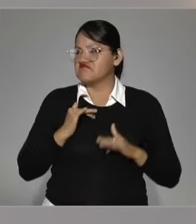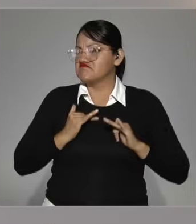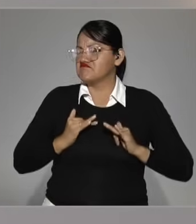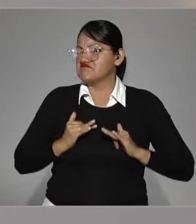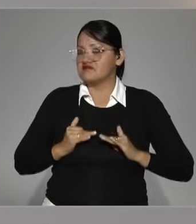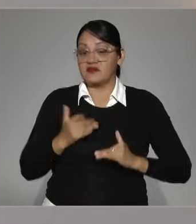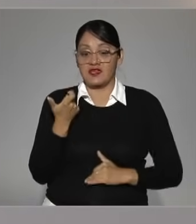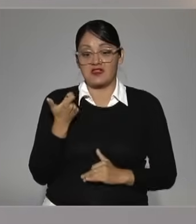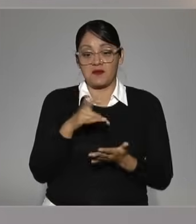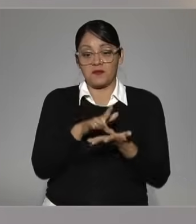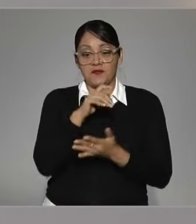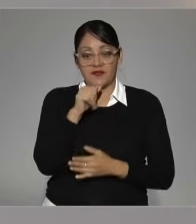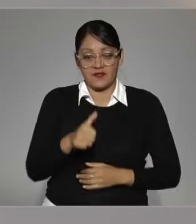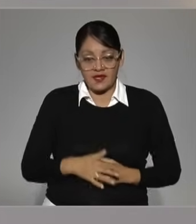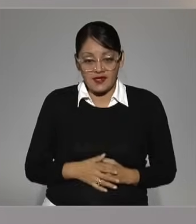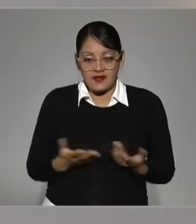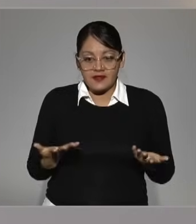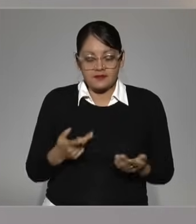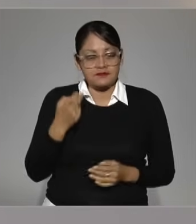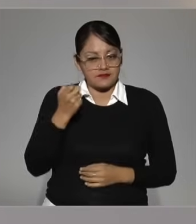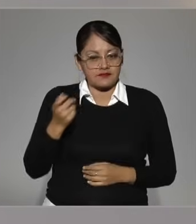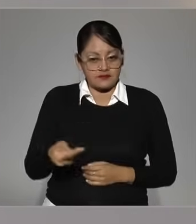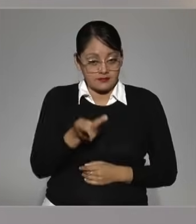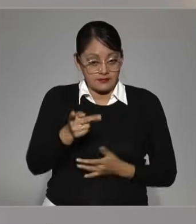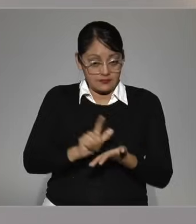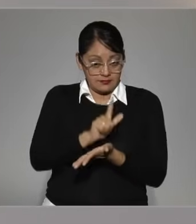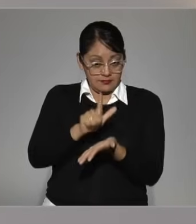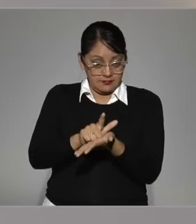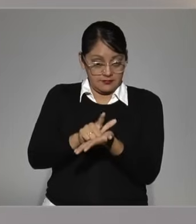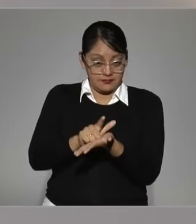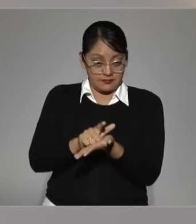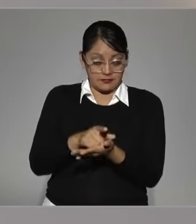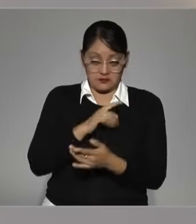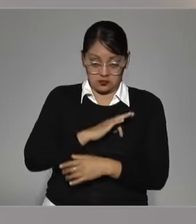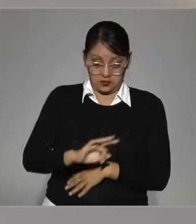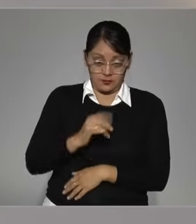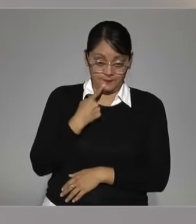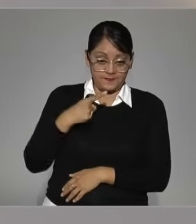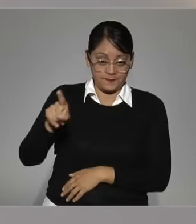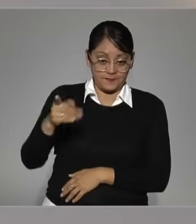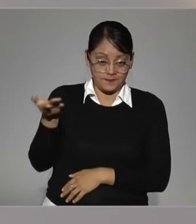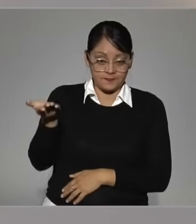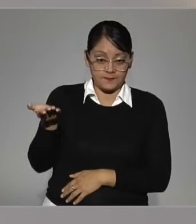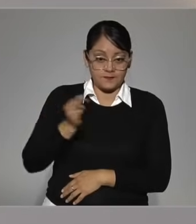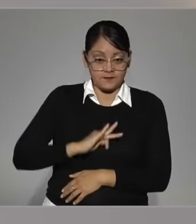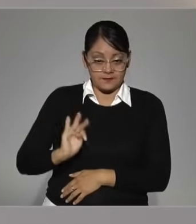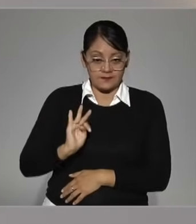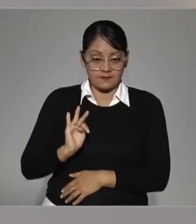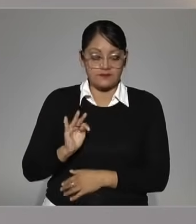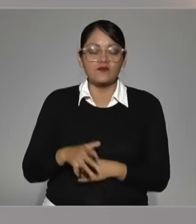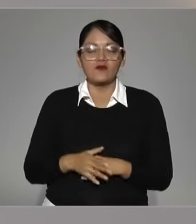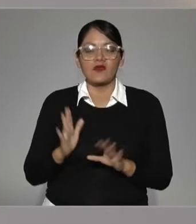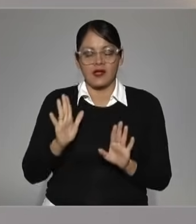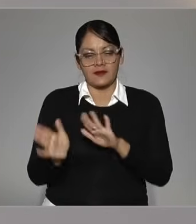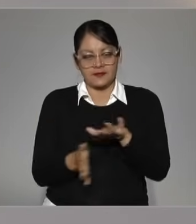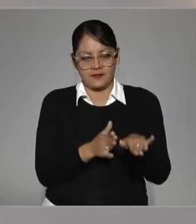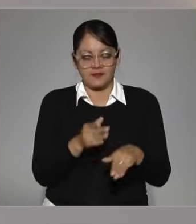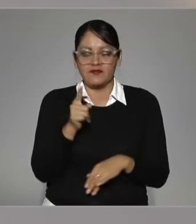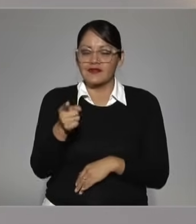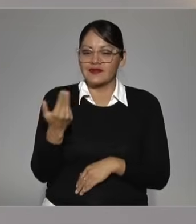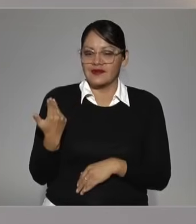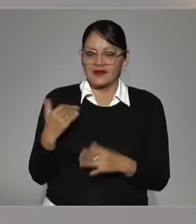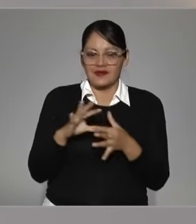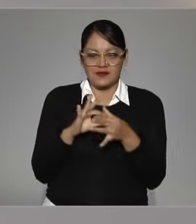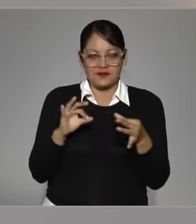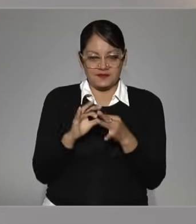apoyo económico? Bueno, esta ya es una pregunta legal, se puede proceder legalmente, pero vamos a entrar en materia de lo que nos dijeron